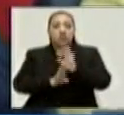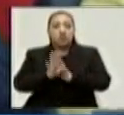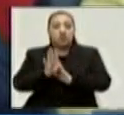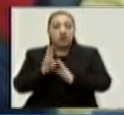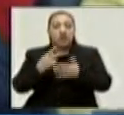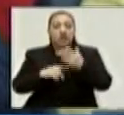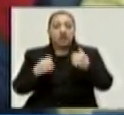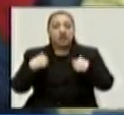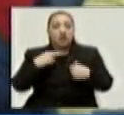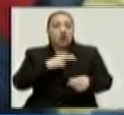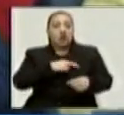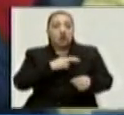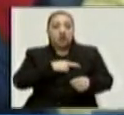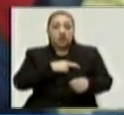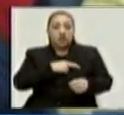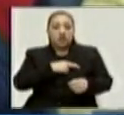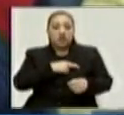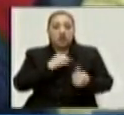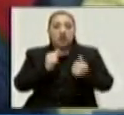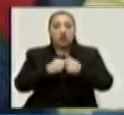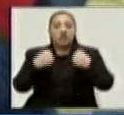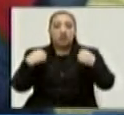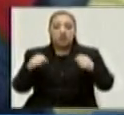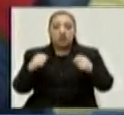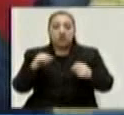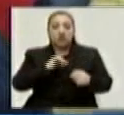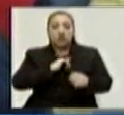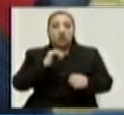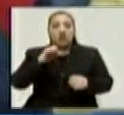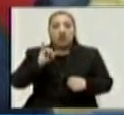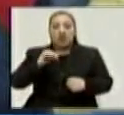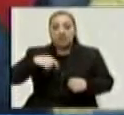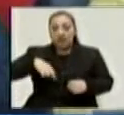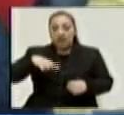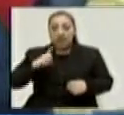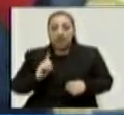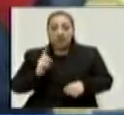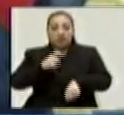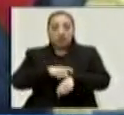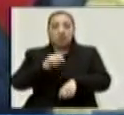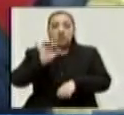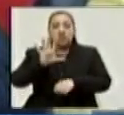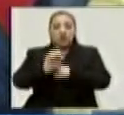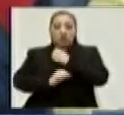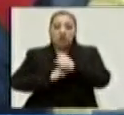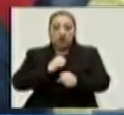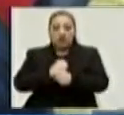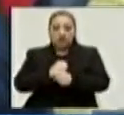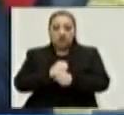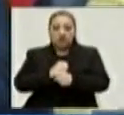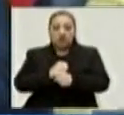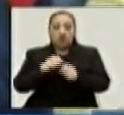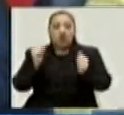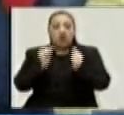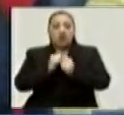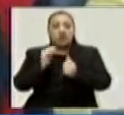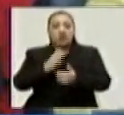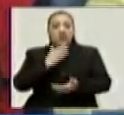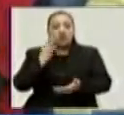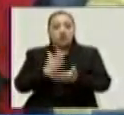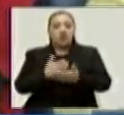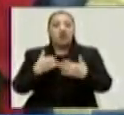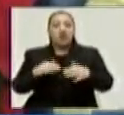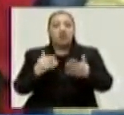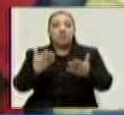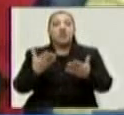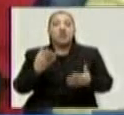Justicia Deportiva y Honores del Deporte, Instituto Peruano del Deporte, por un periodo de 5 años. Frente a este hecho y